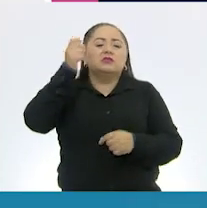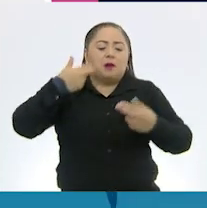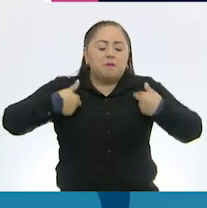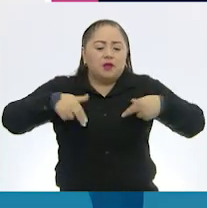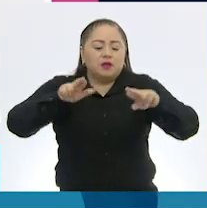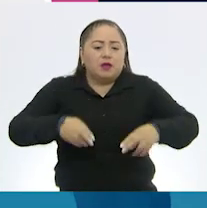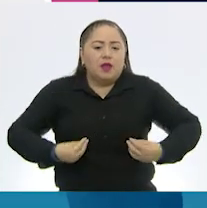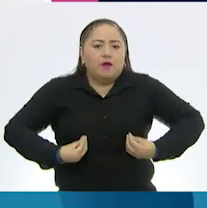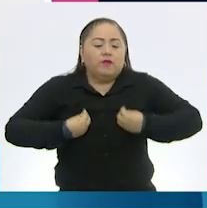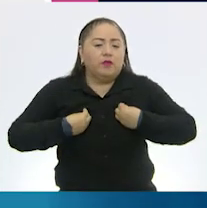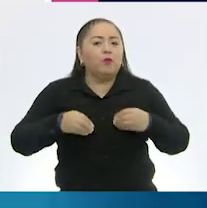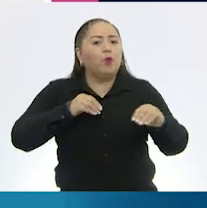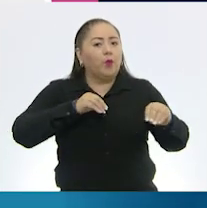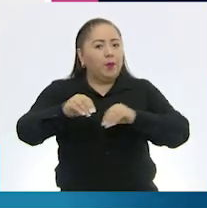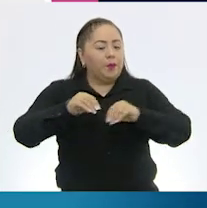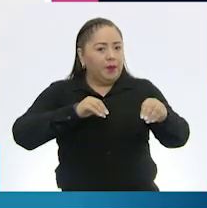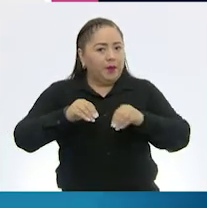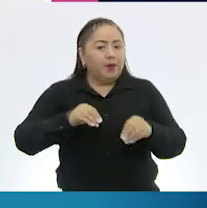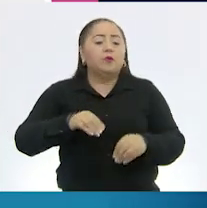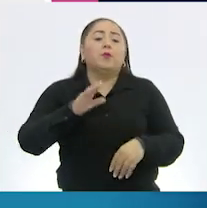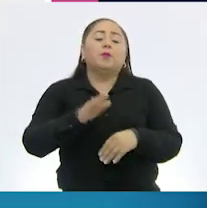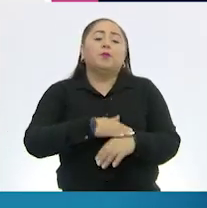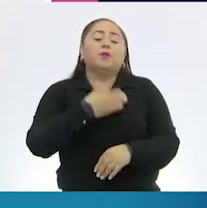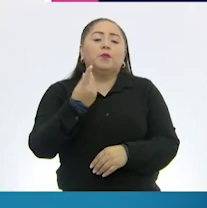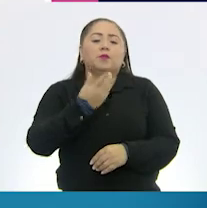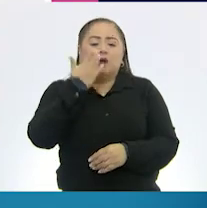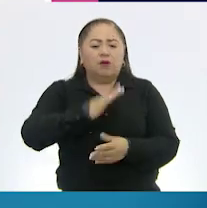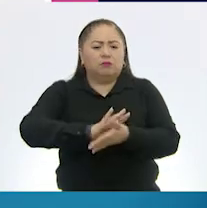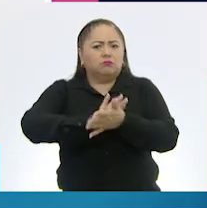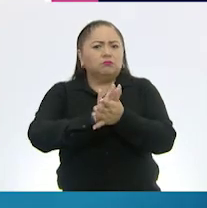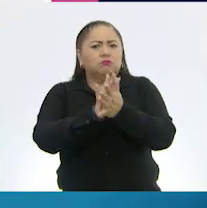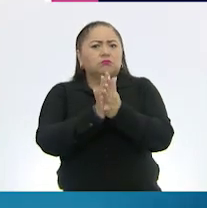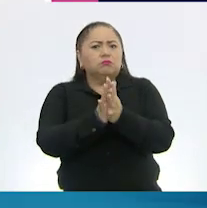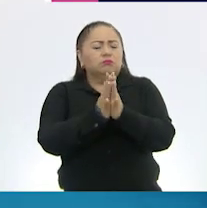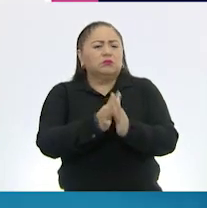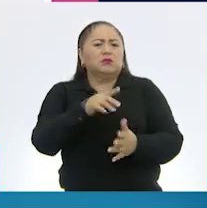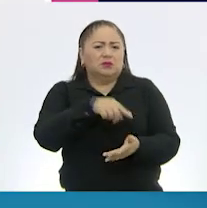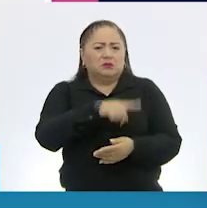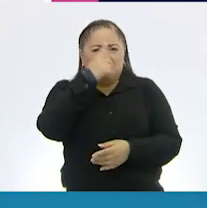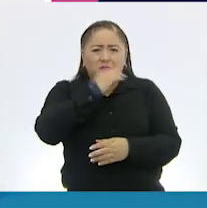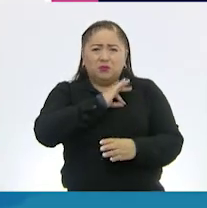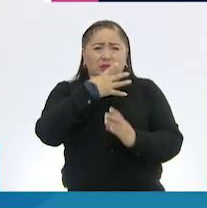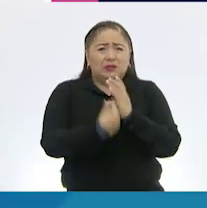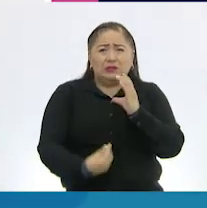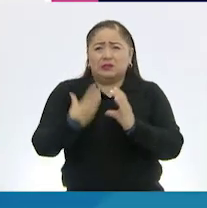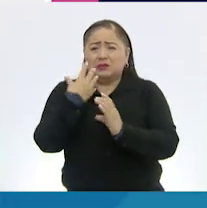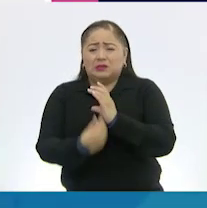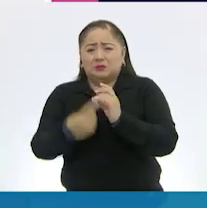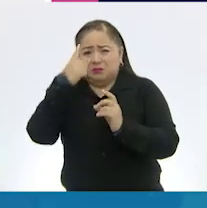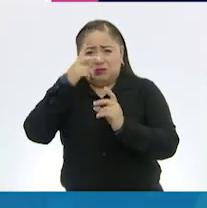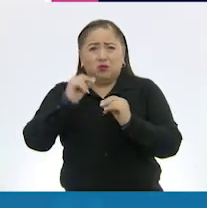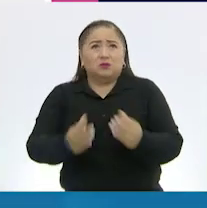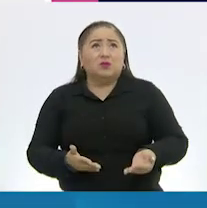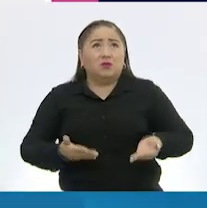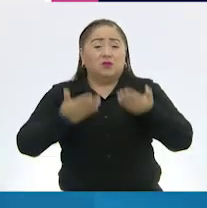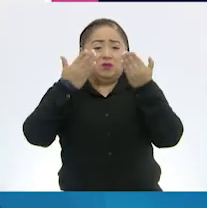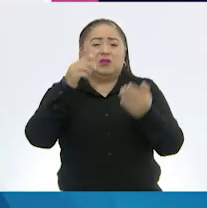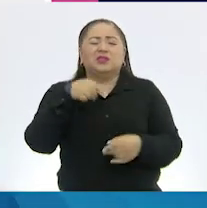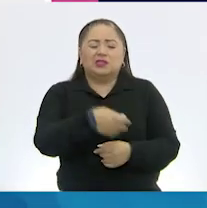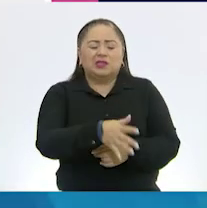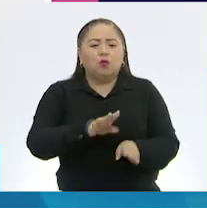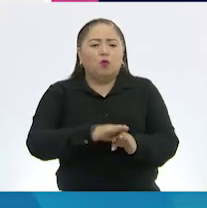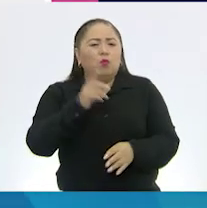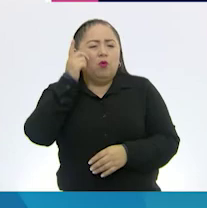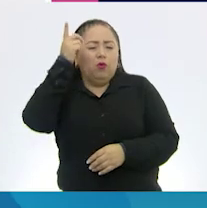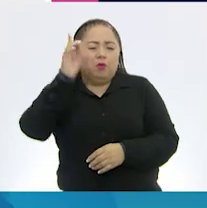el movimiento. Debido a las transformaciones que sufre para escapar al sacrificio, es un dios que